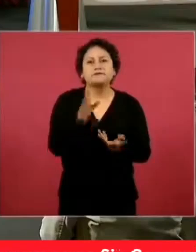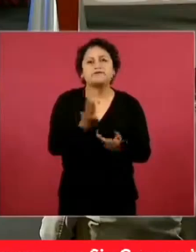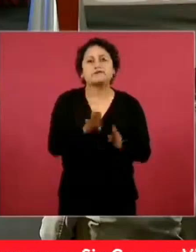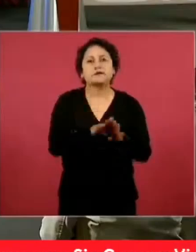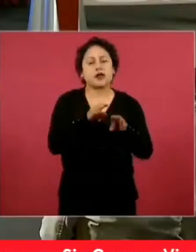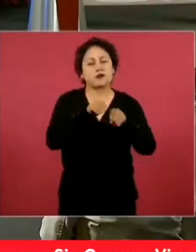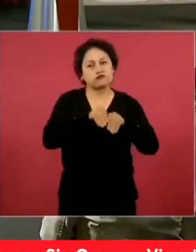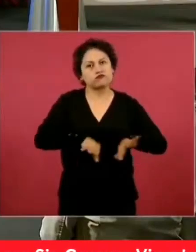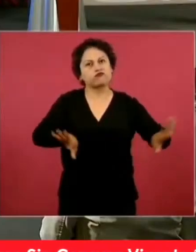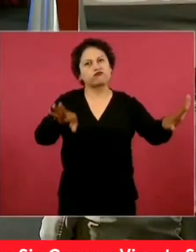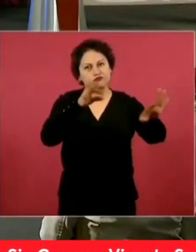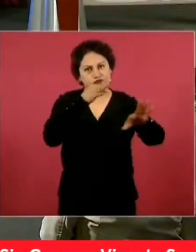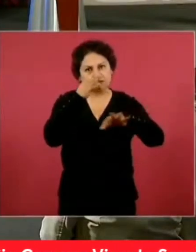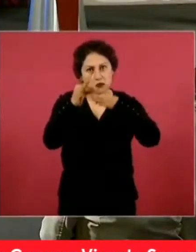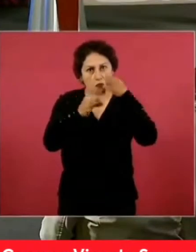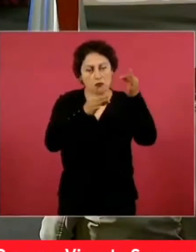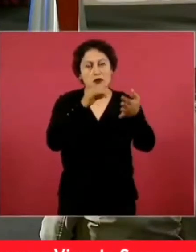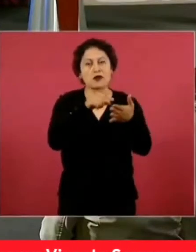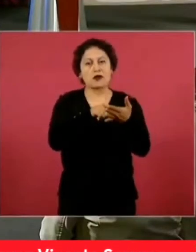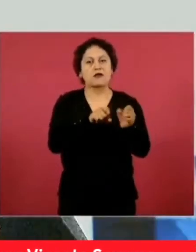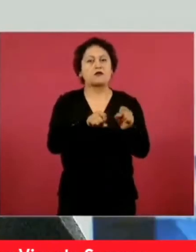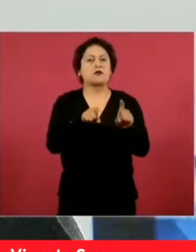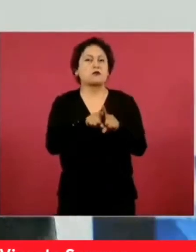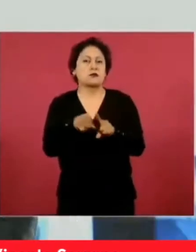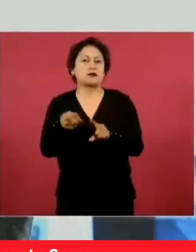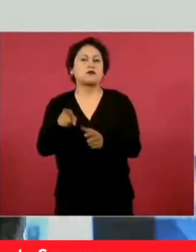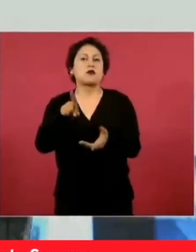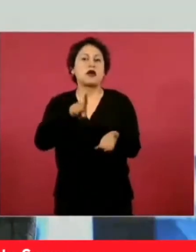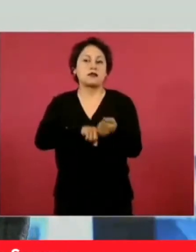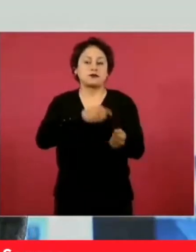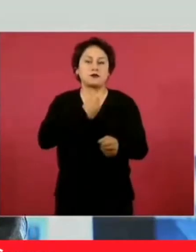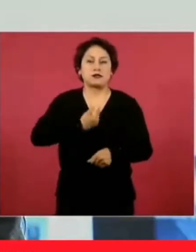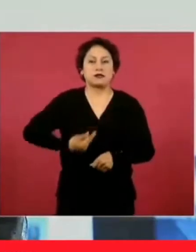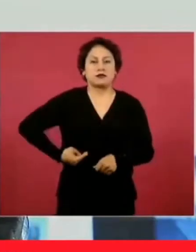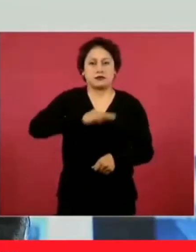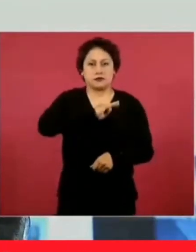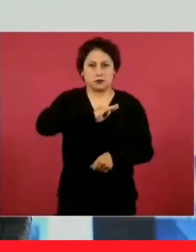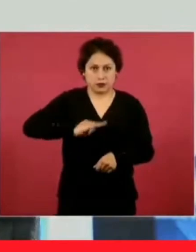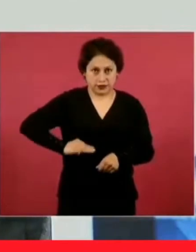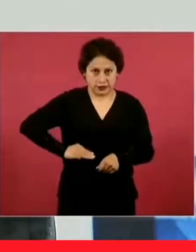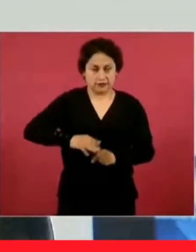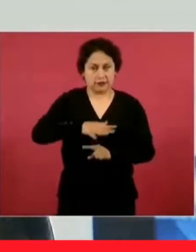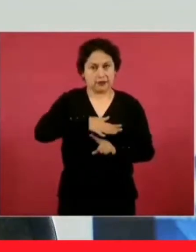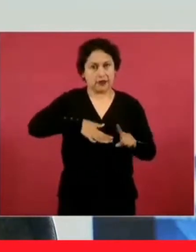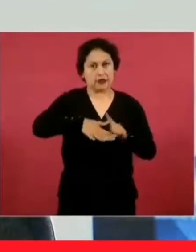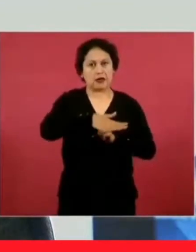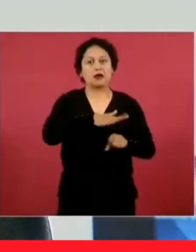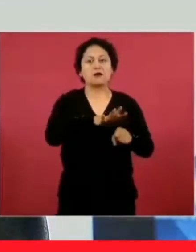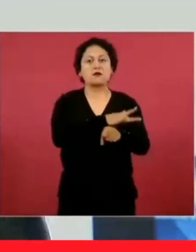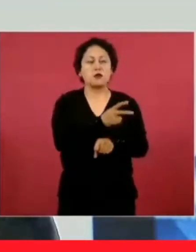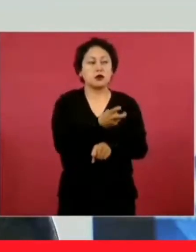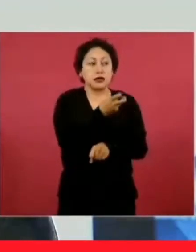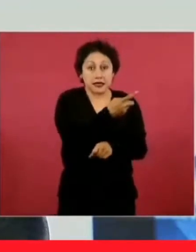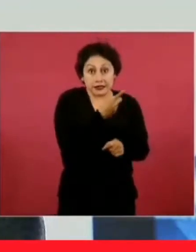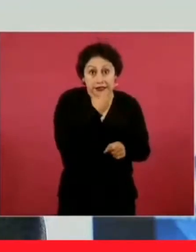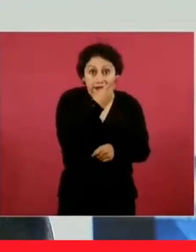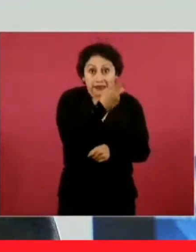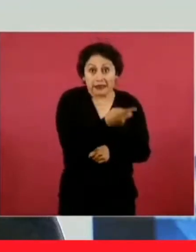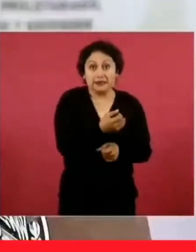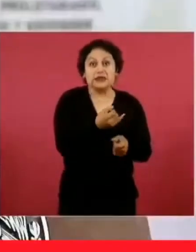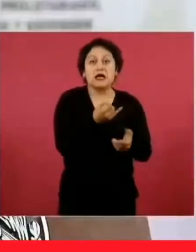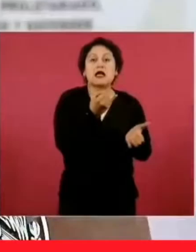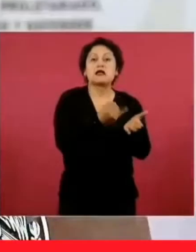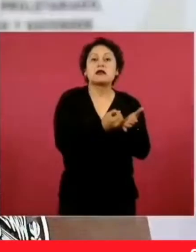comunicado también de parte de la presidencia municipal, porque esto era un daño al erario, no